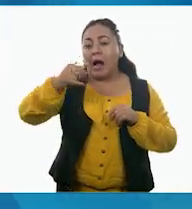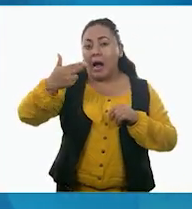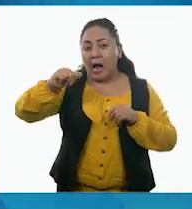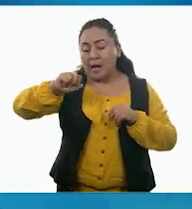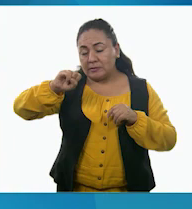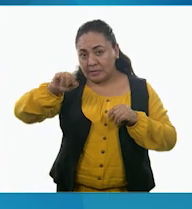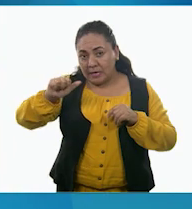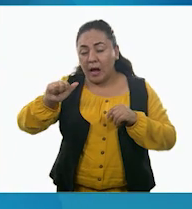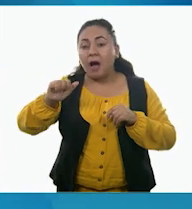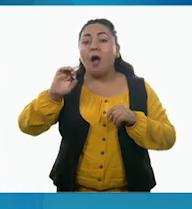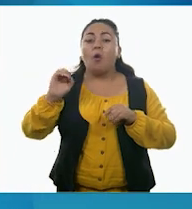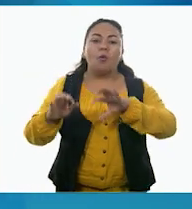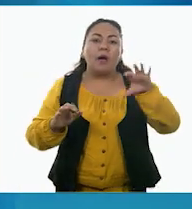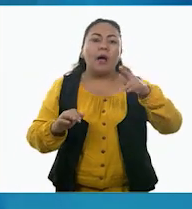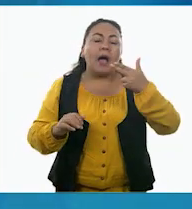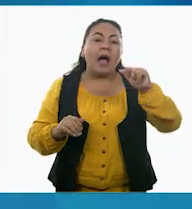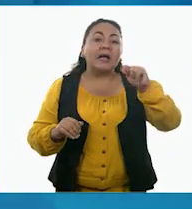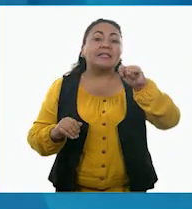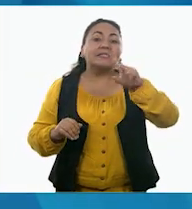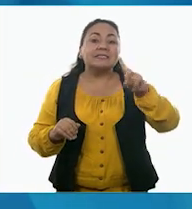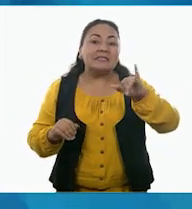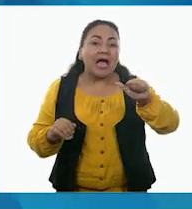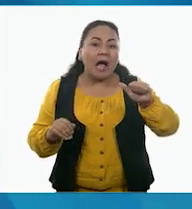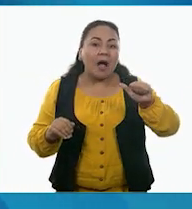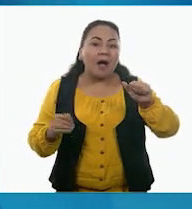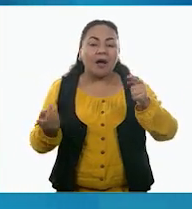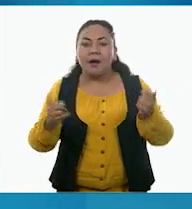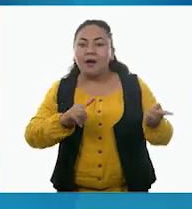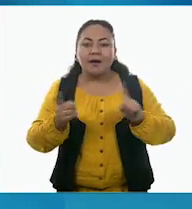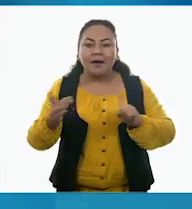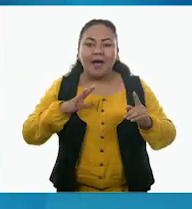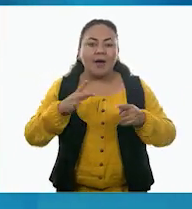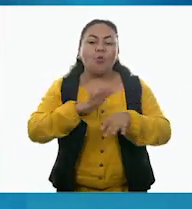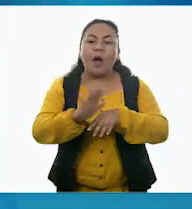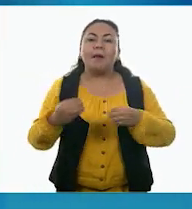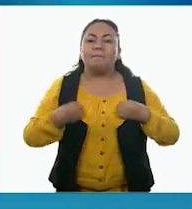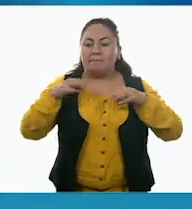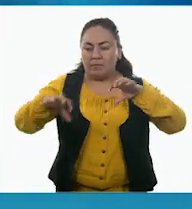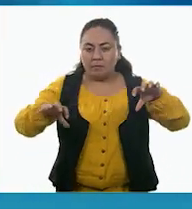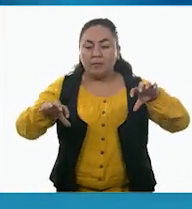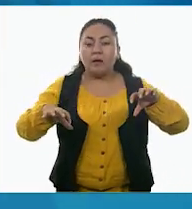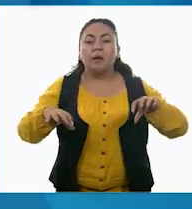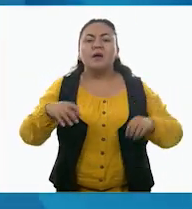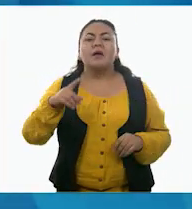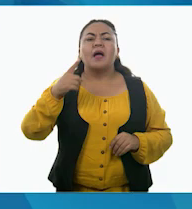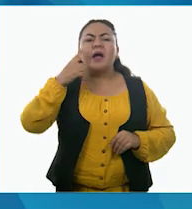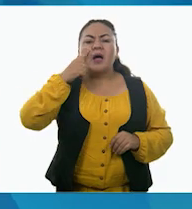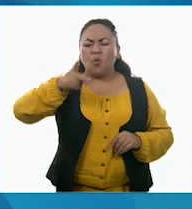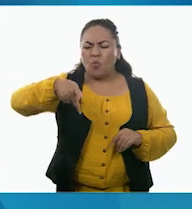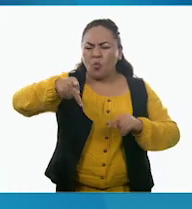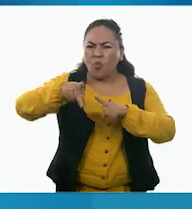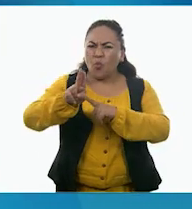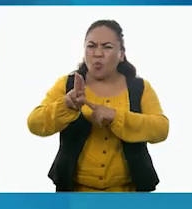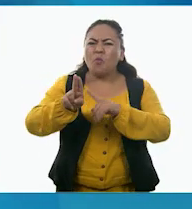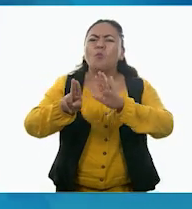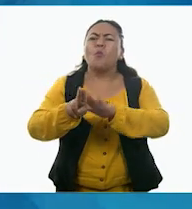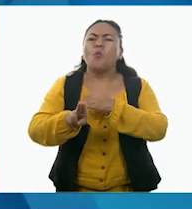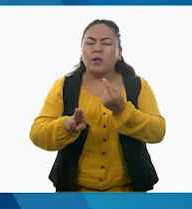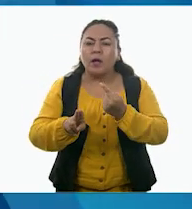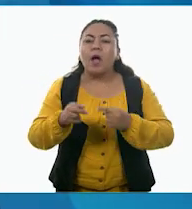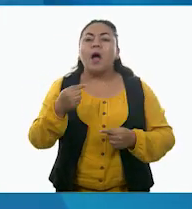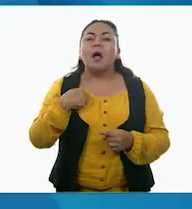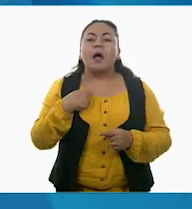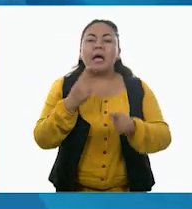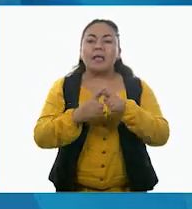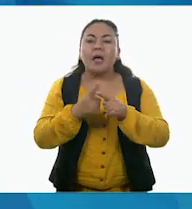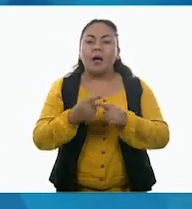otros hachi. Bueno, algo importante es que se dice ku más que nada para cuando nos dirigimos